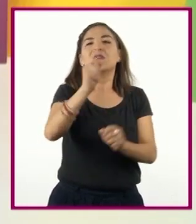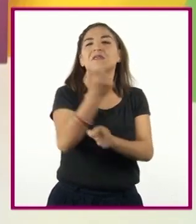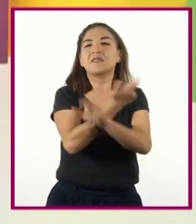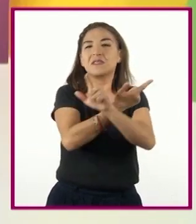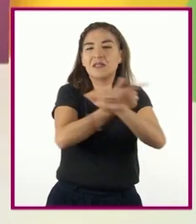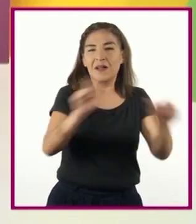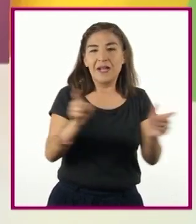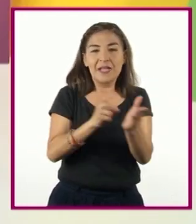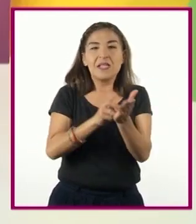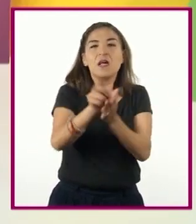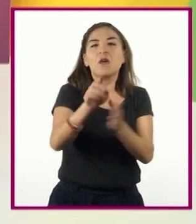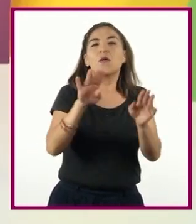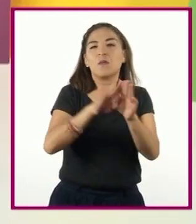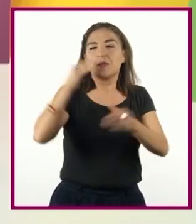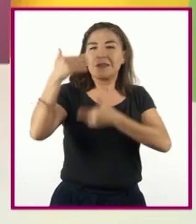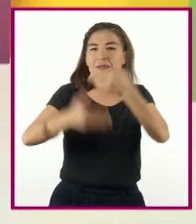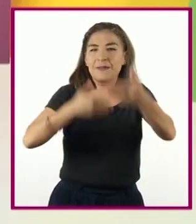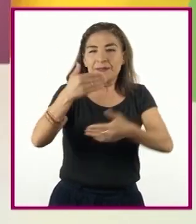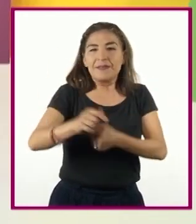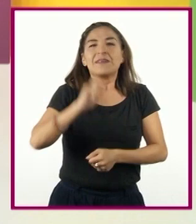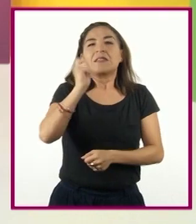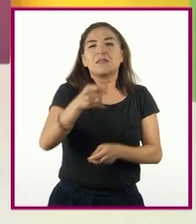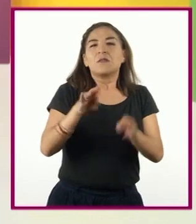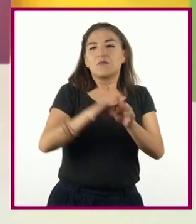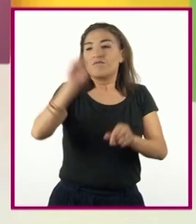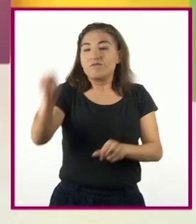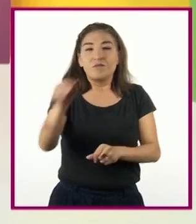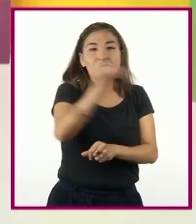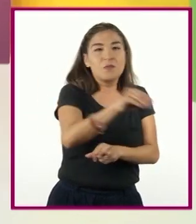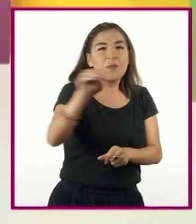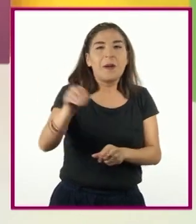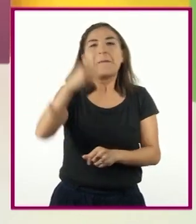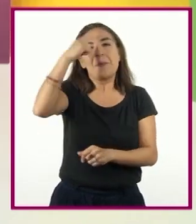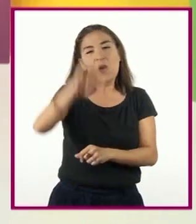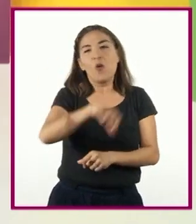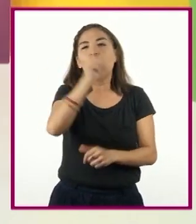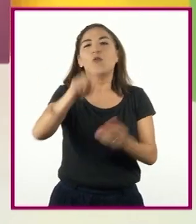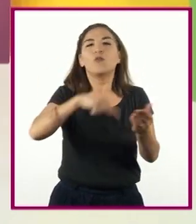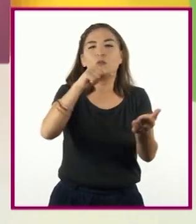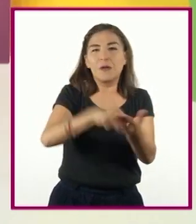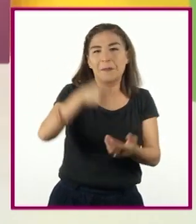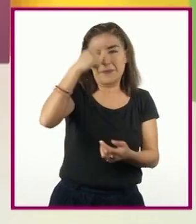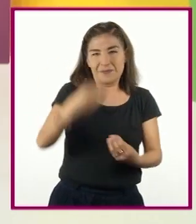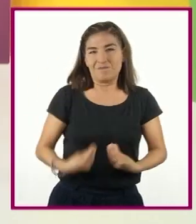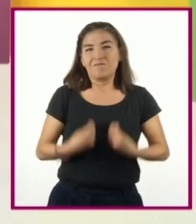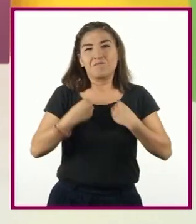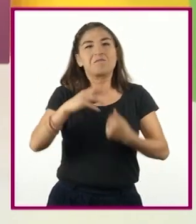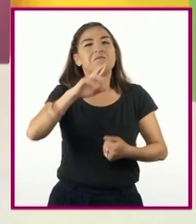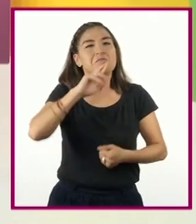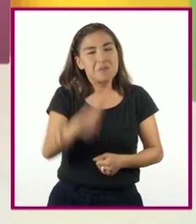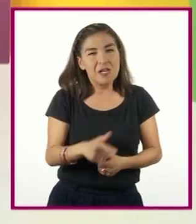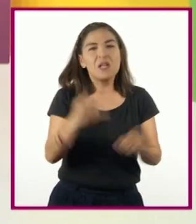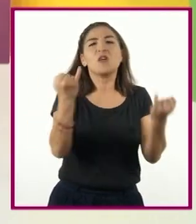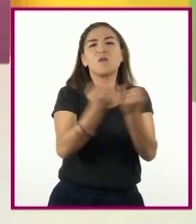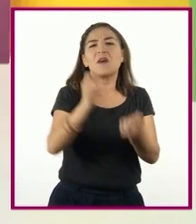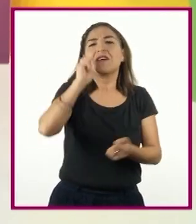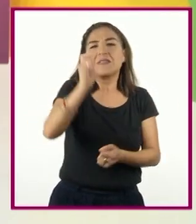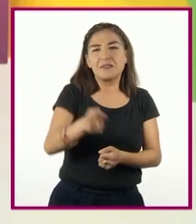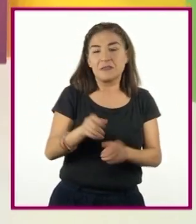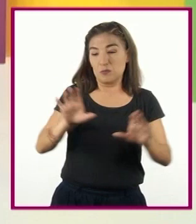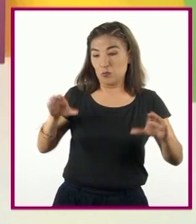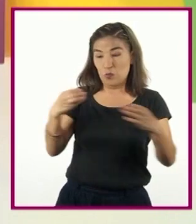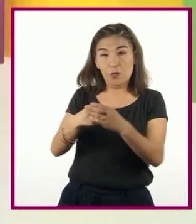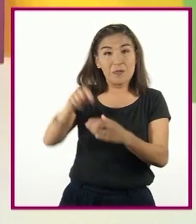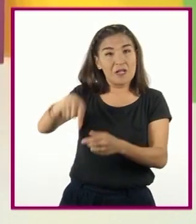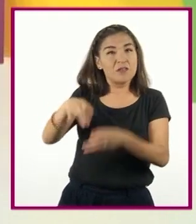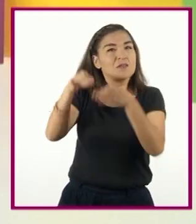el derecho al libre tránsito, el desplazarse a otro lugar para tener mejores condiciones de vida obedece a que en la comunidad